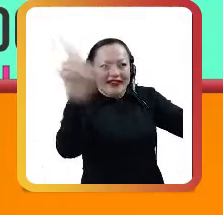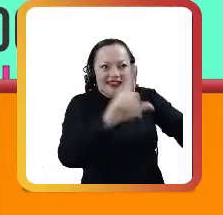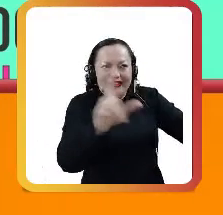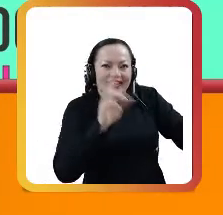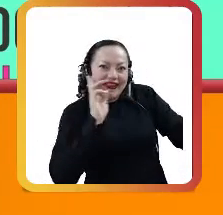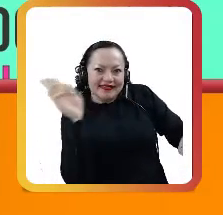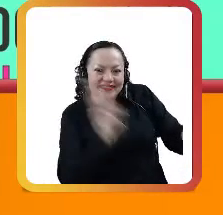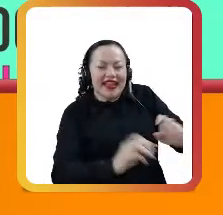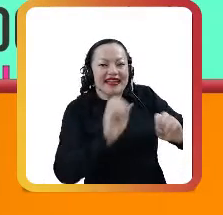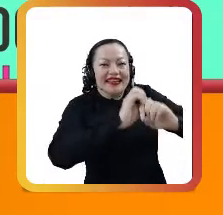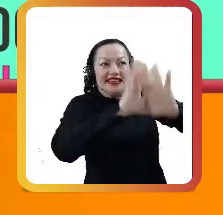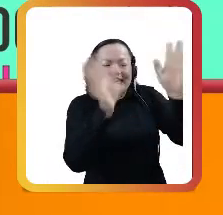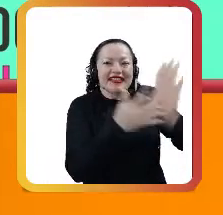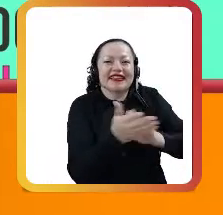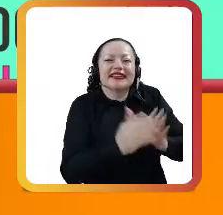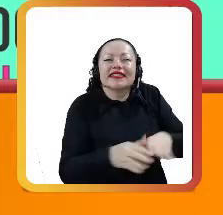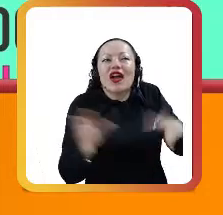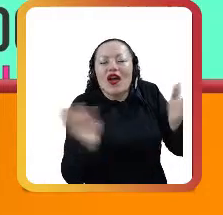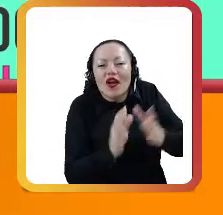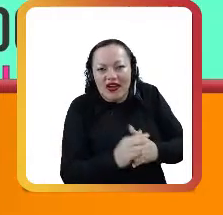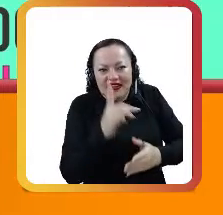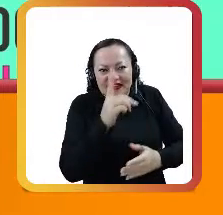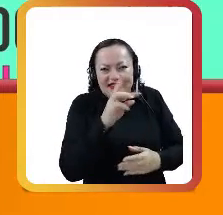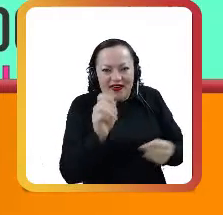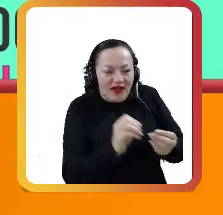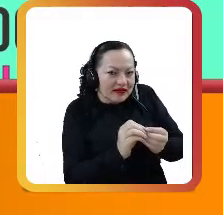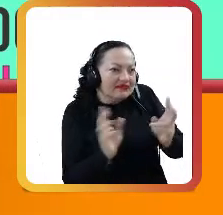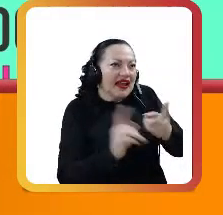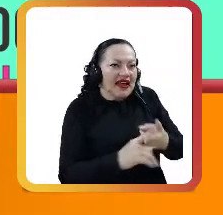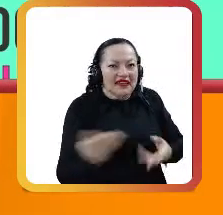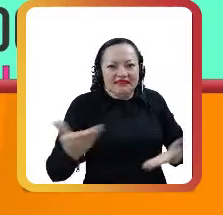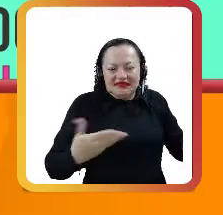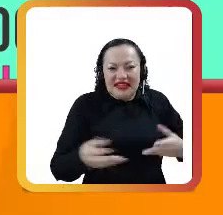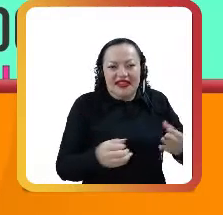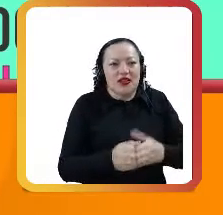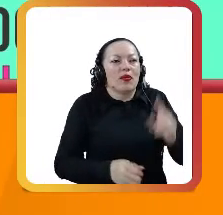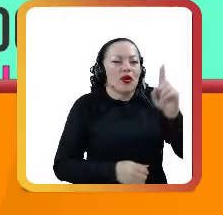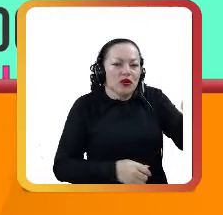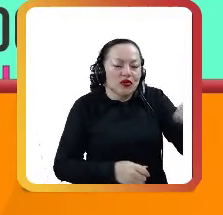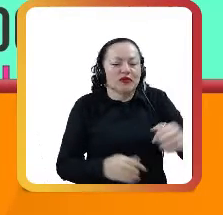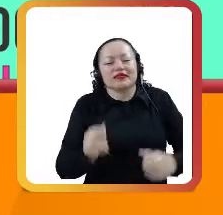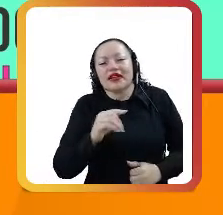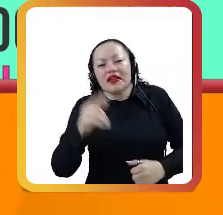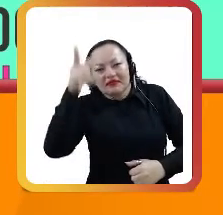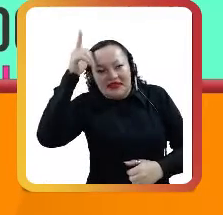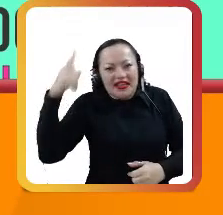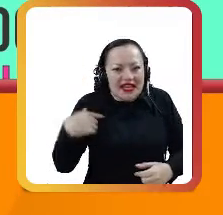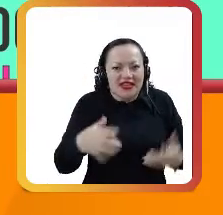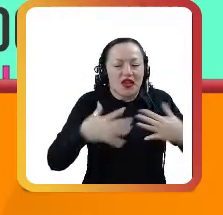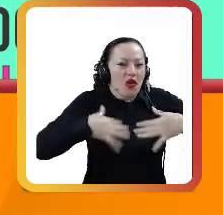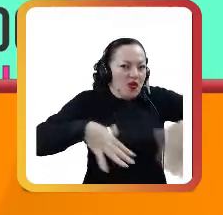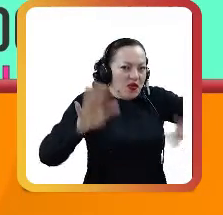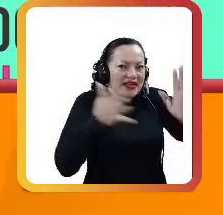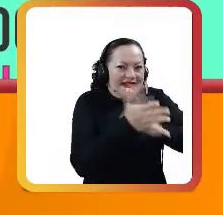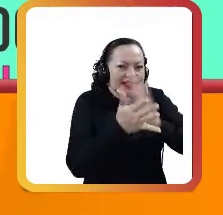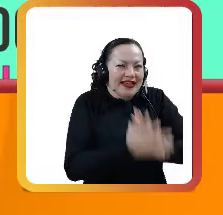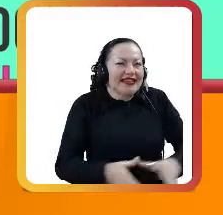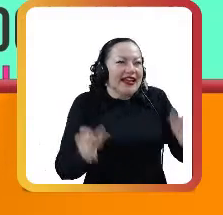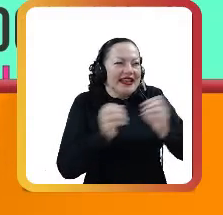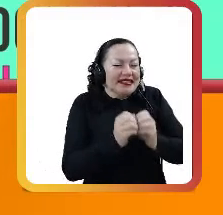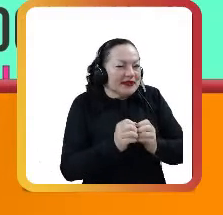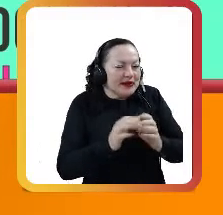aparezca Distri Hogar o Escarcha, o tú, o aparezca yo. Hay algo que... viendo el